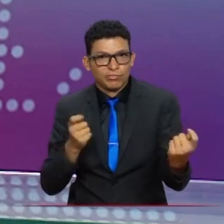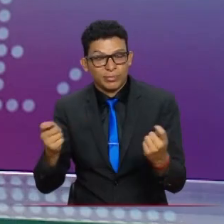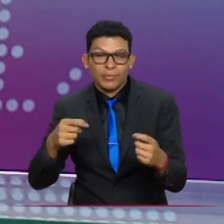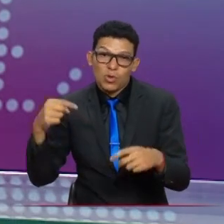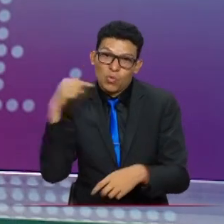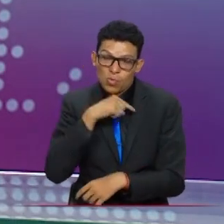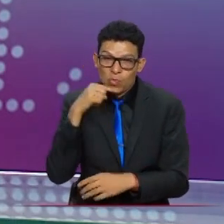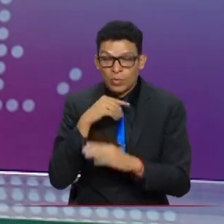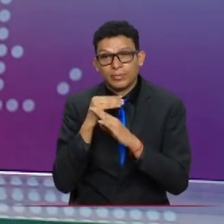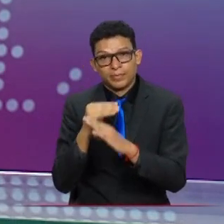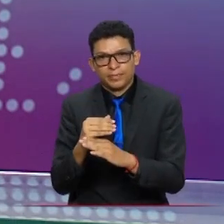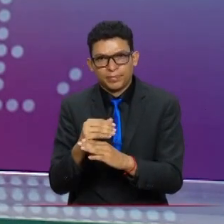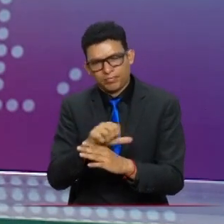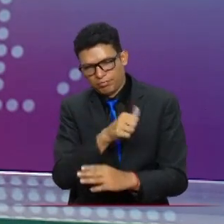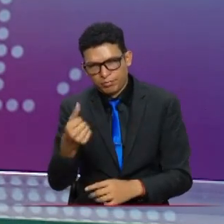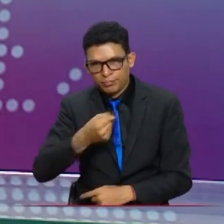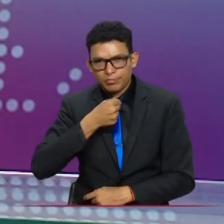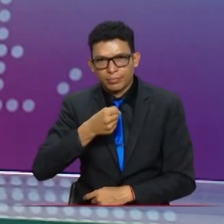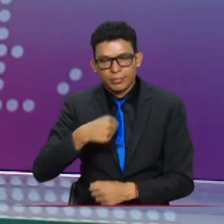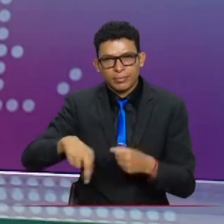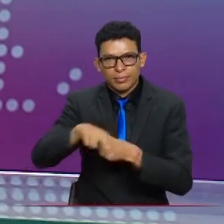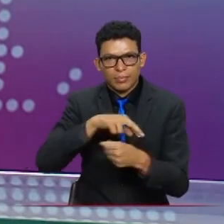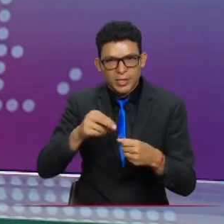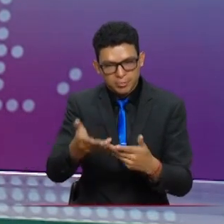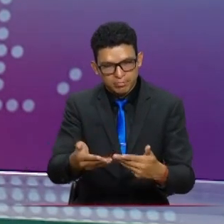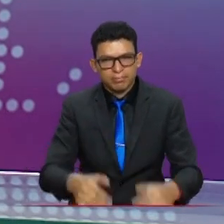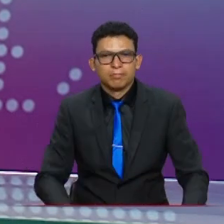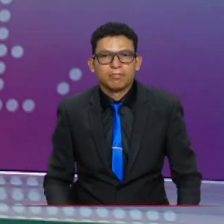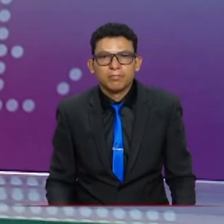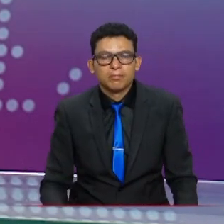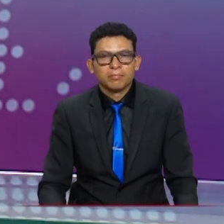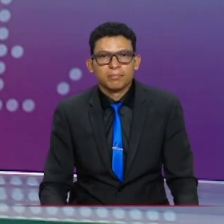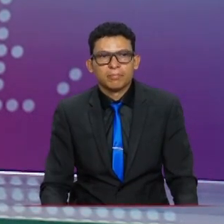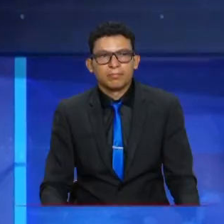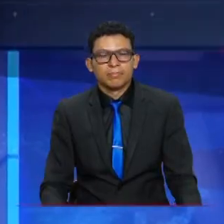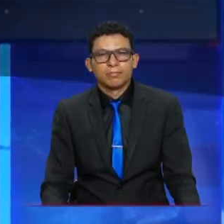puente festivo otras noticias judiciales de la región a